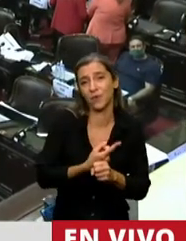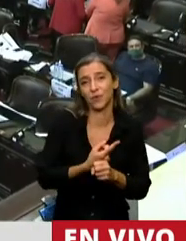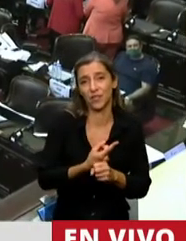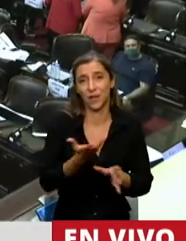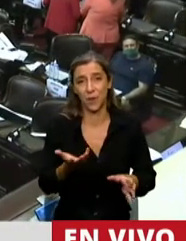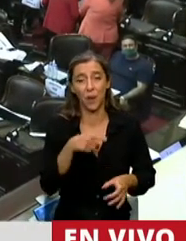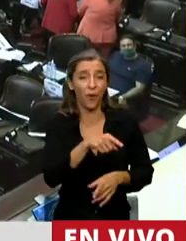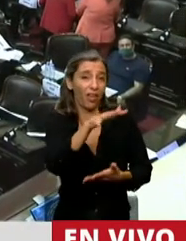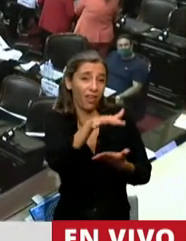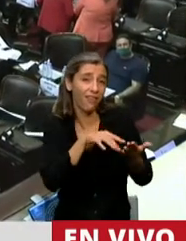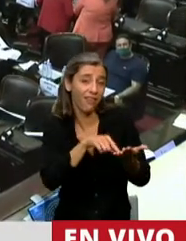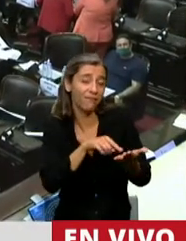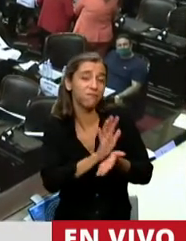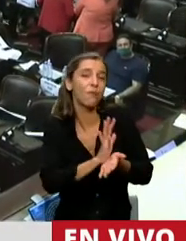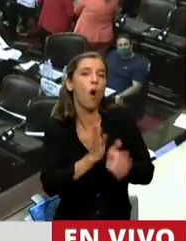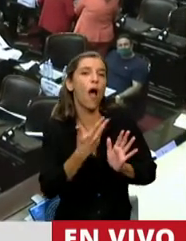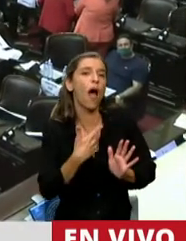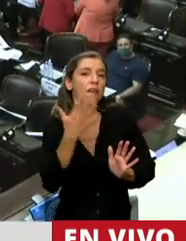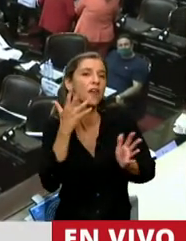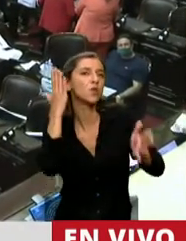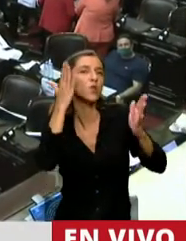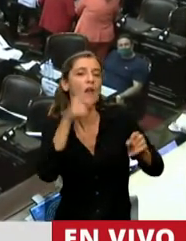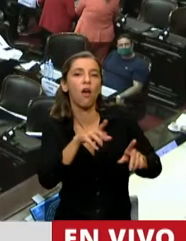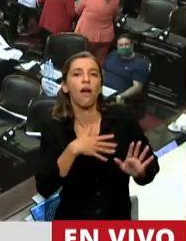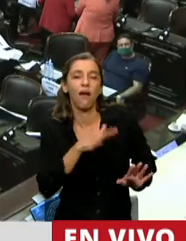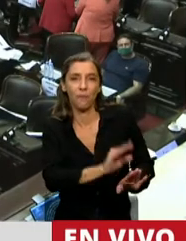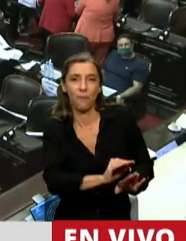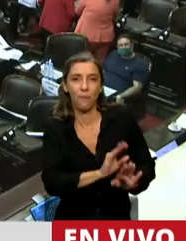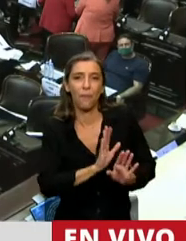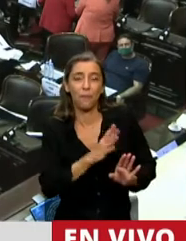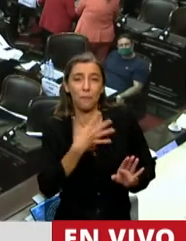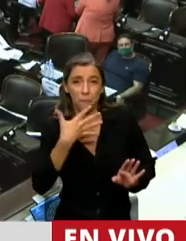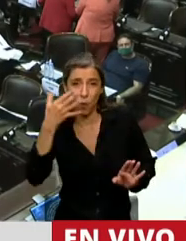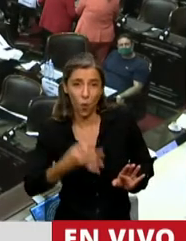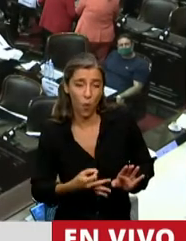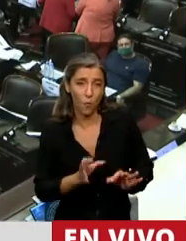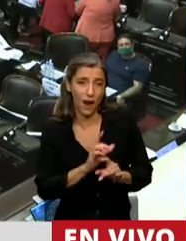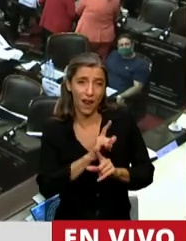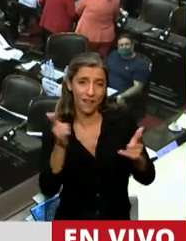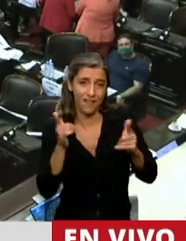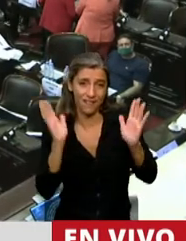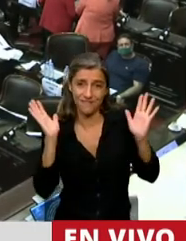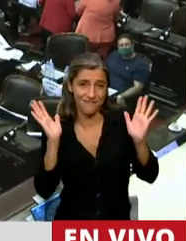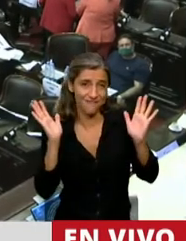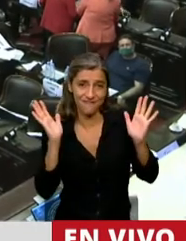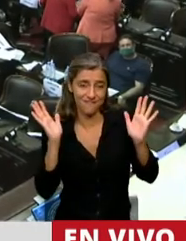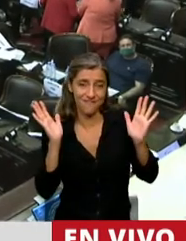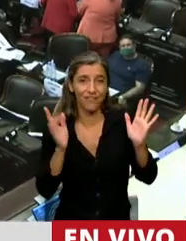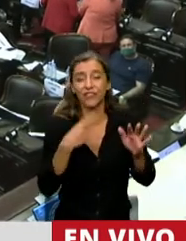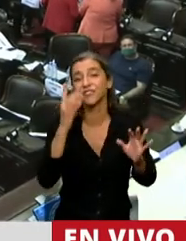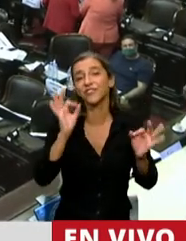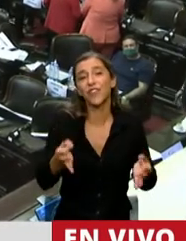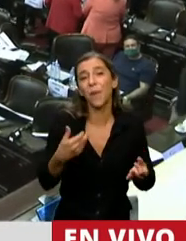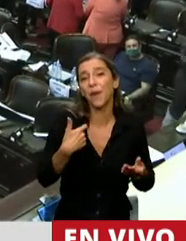una expresión de deseo, que un derecho. No es lo mismo. No va a ocurrir que haya una intención de una